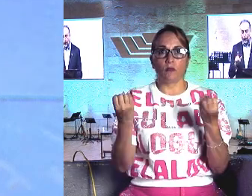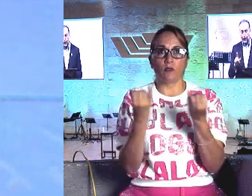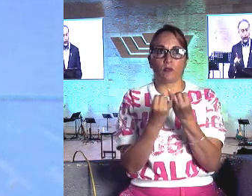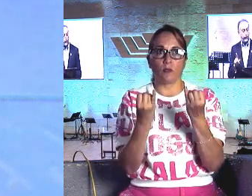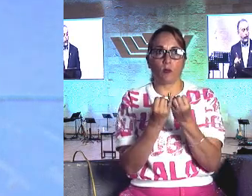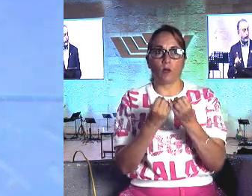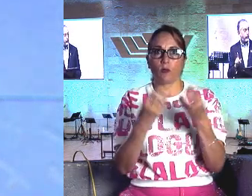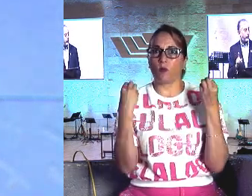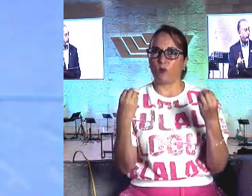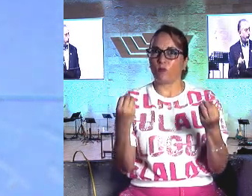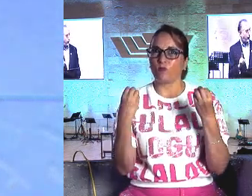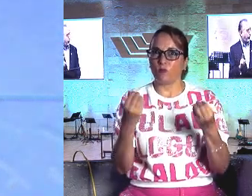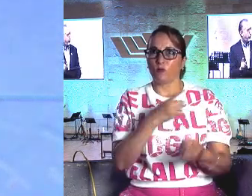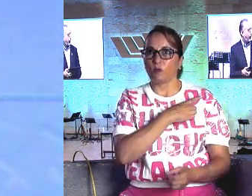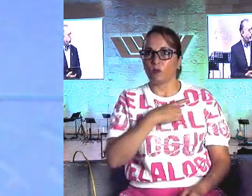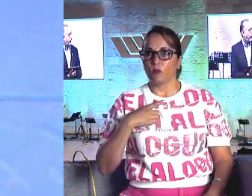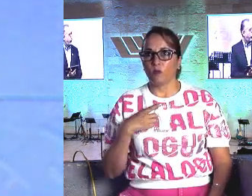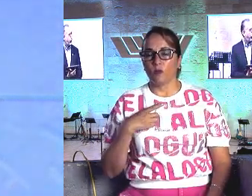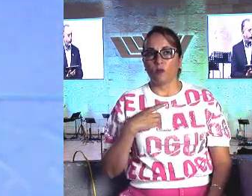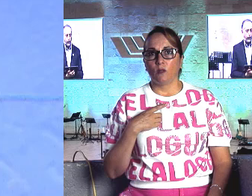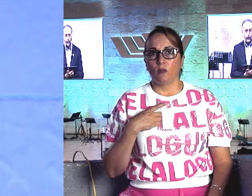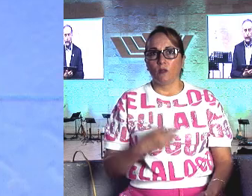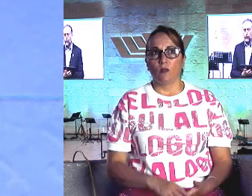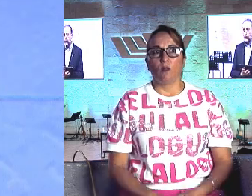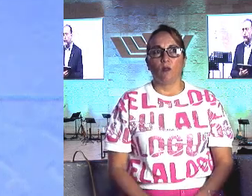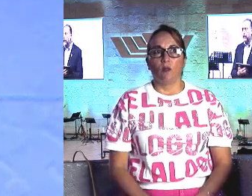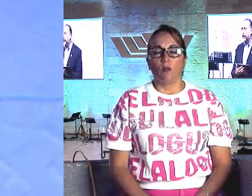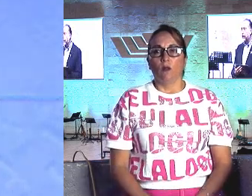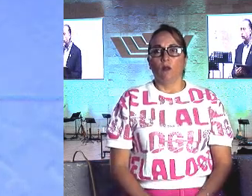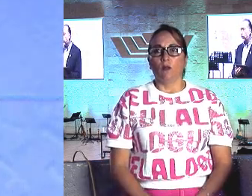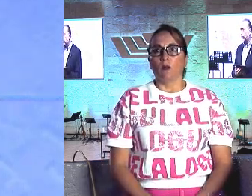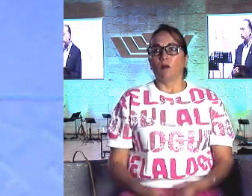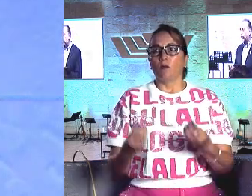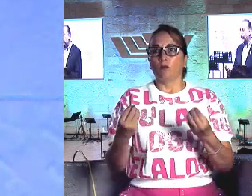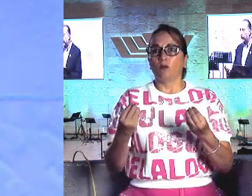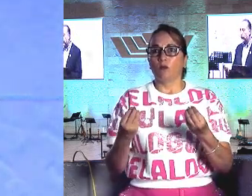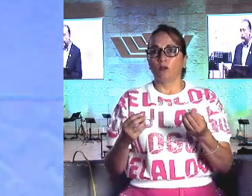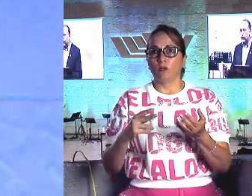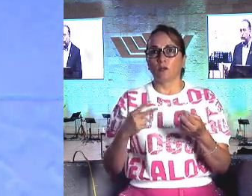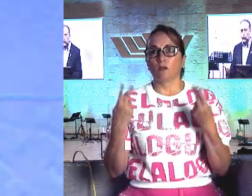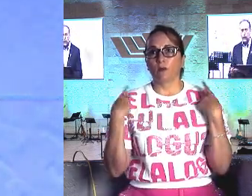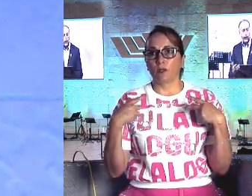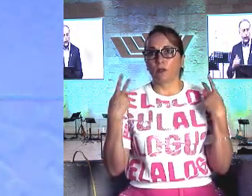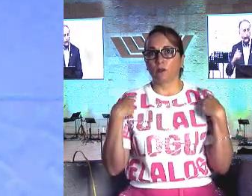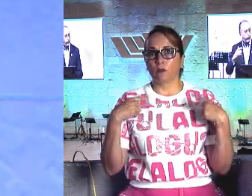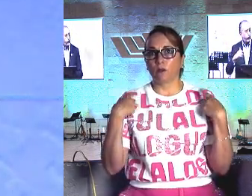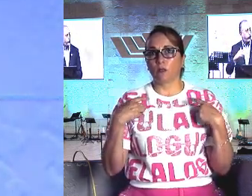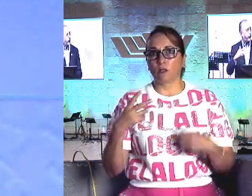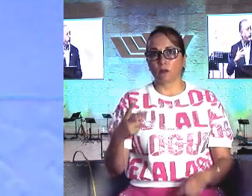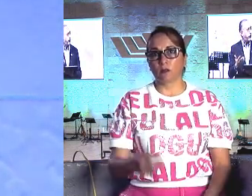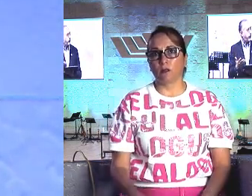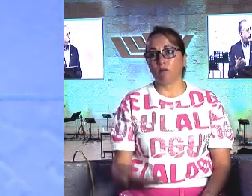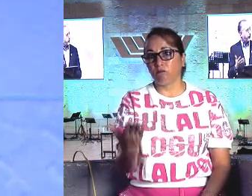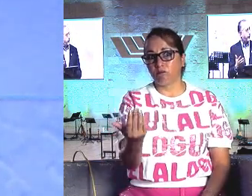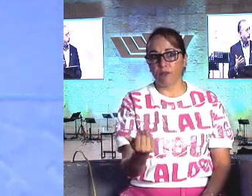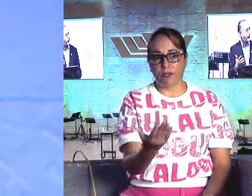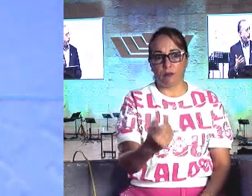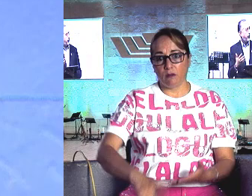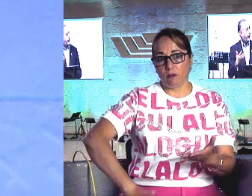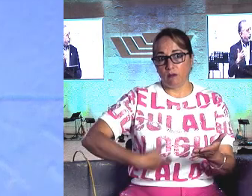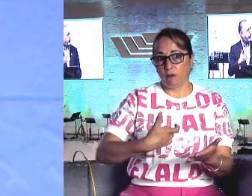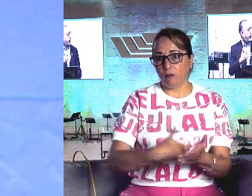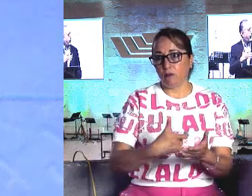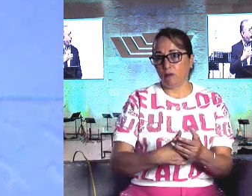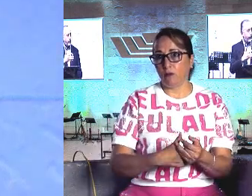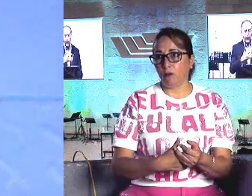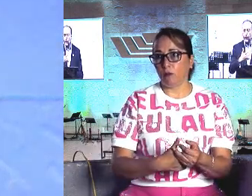hay gente también malintencionada que pide dinero prestado y nunca paga. Esa es su forma de vivir.